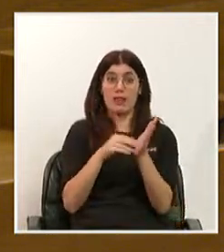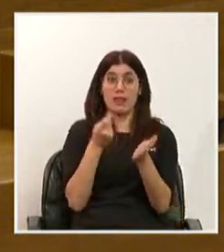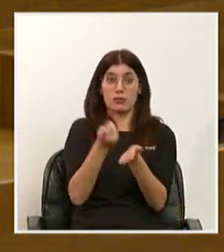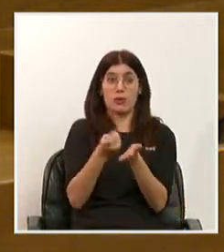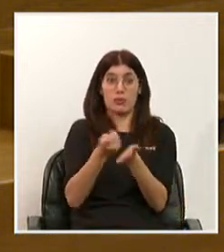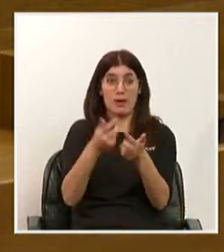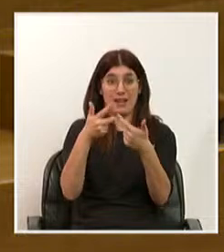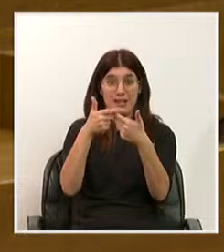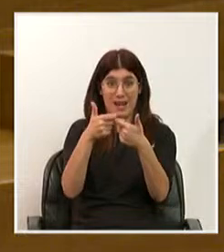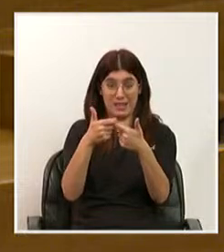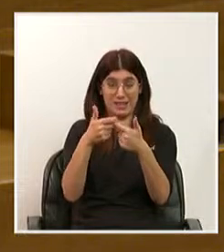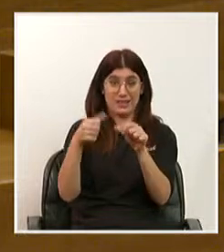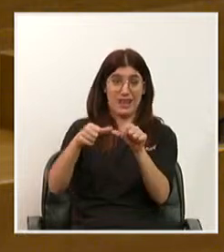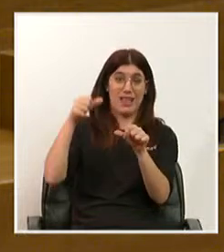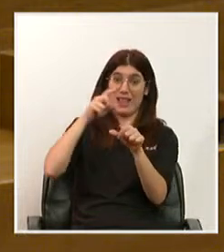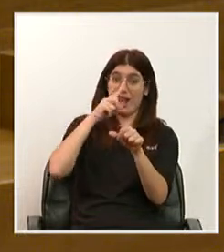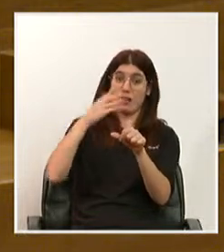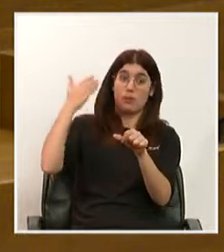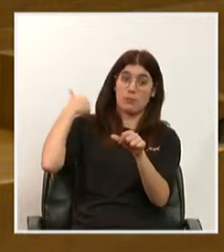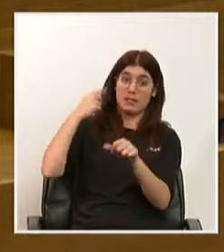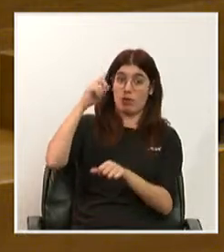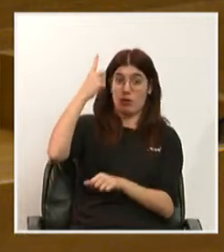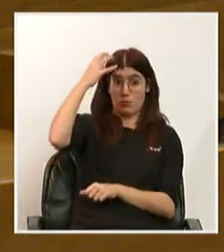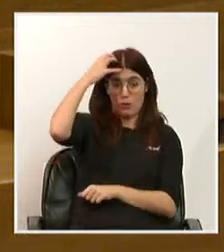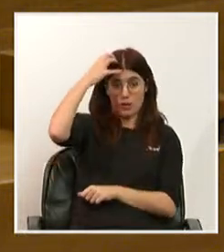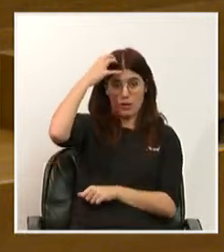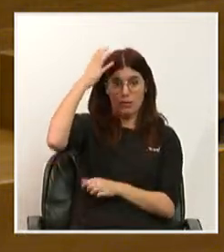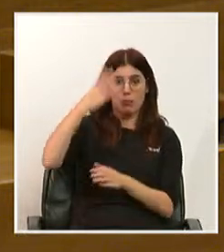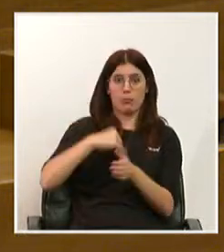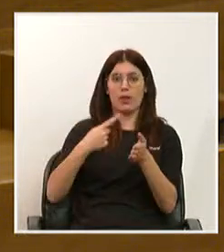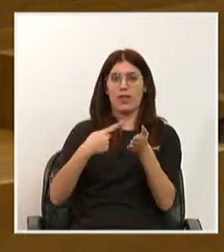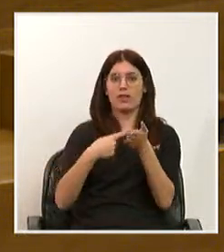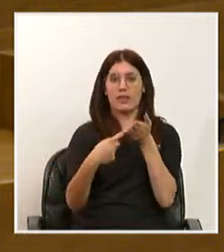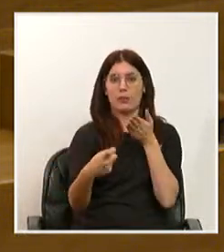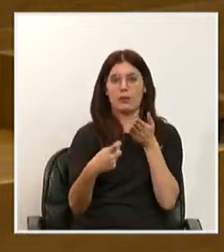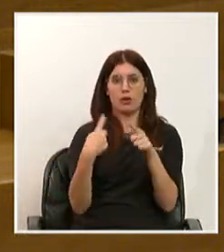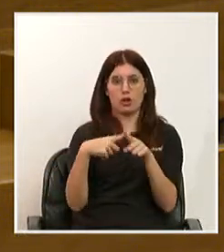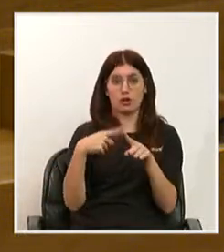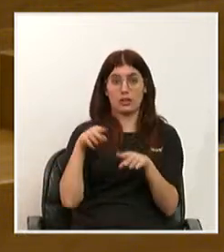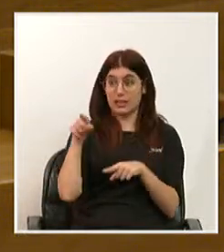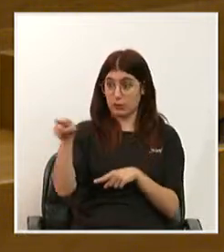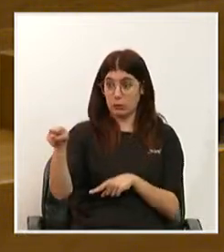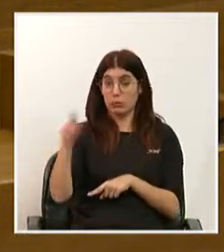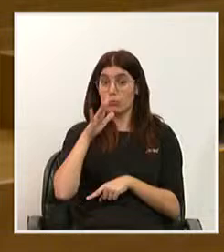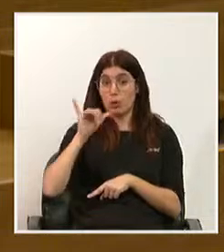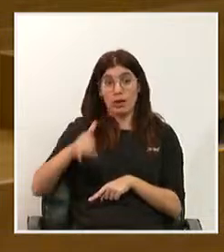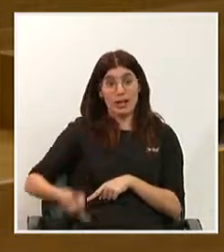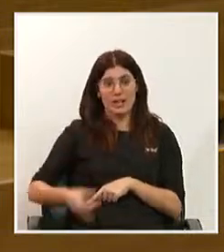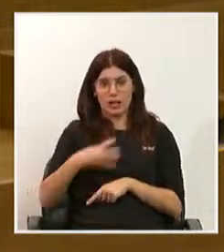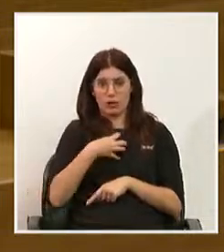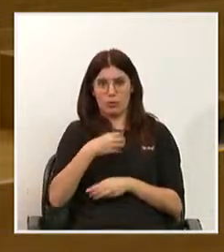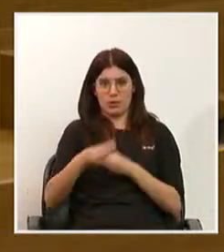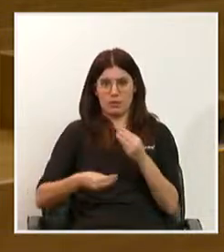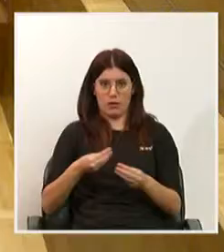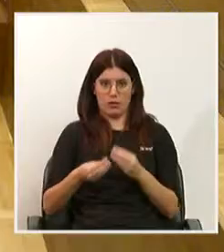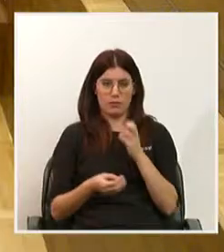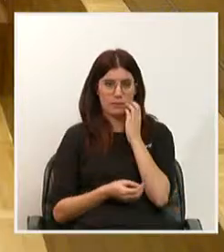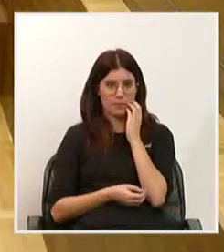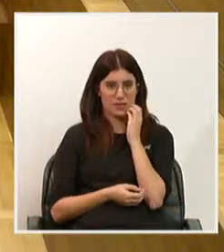renta desde el año pasado desde el 1 de enero se podrán deducir cosas que usted por rica no puede